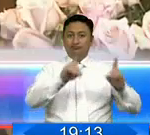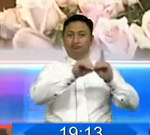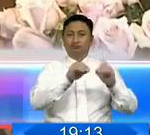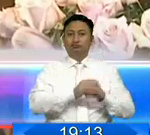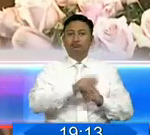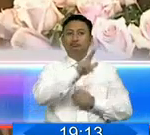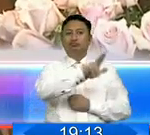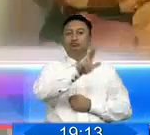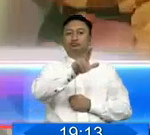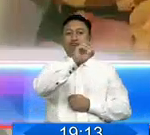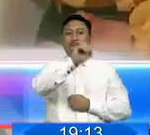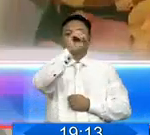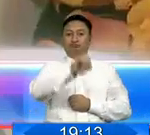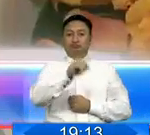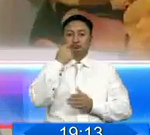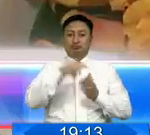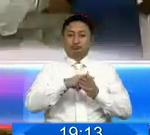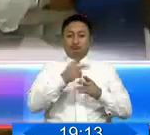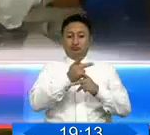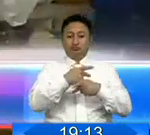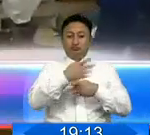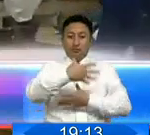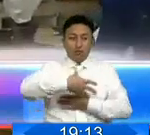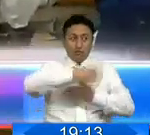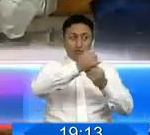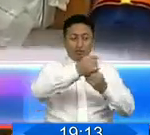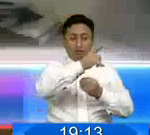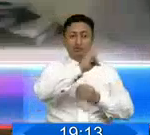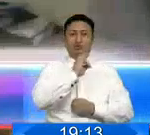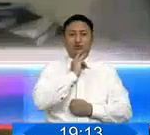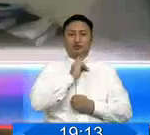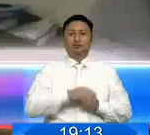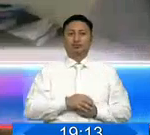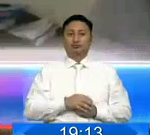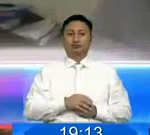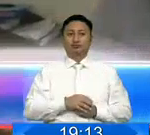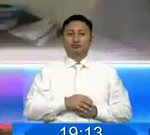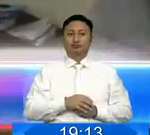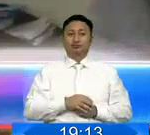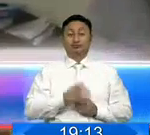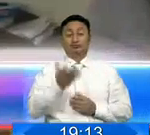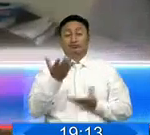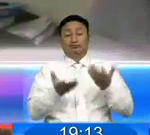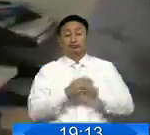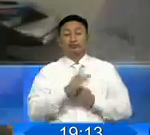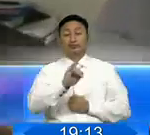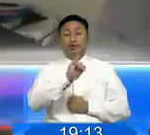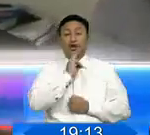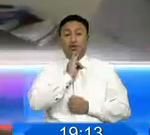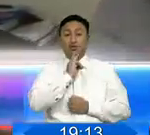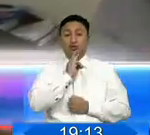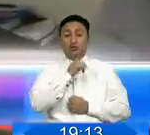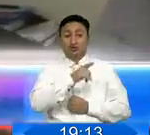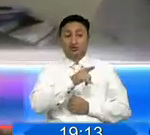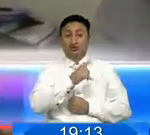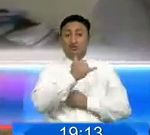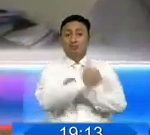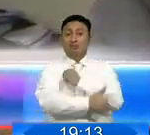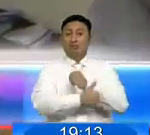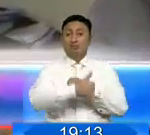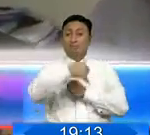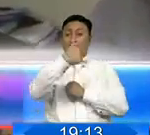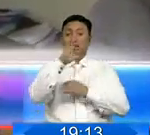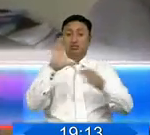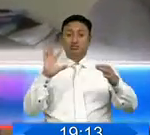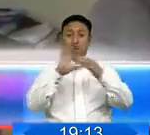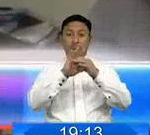el 33% de las exportaciones van hacia ese destino. Probablemente Estados Unidos sea el país con el que más